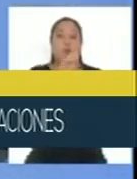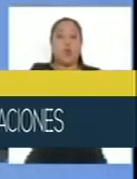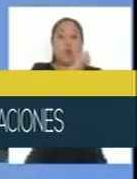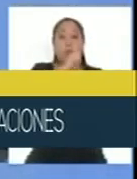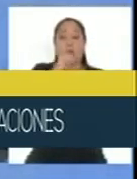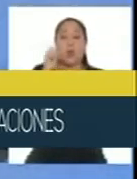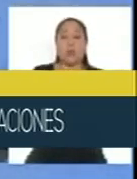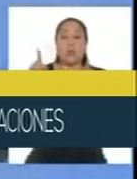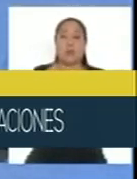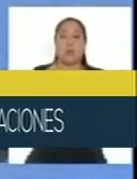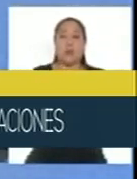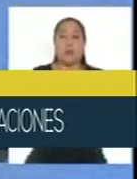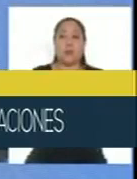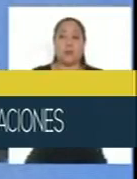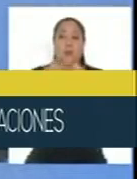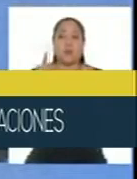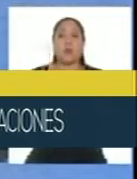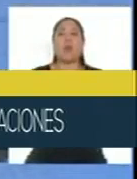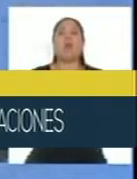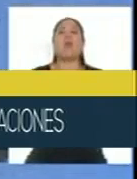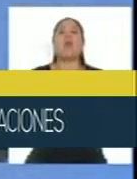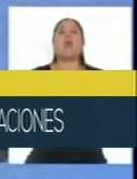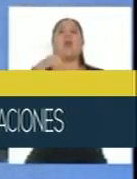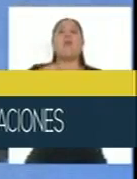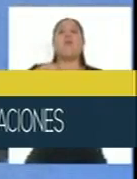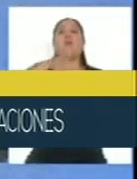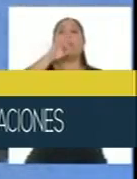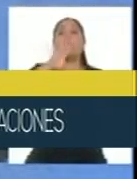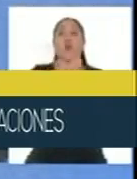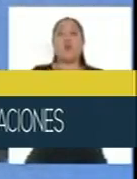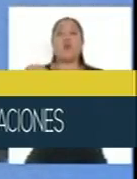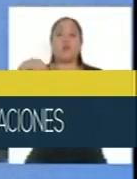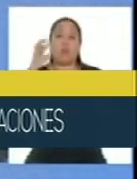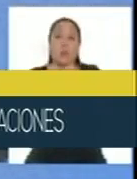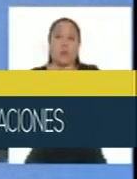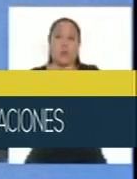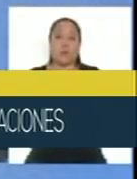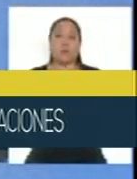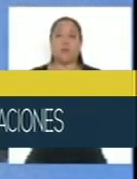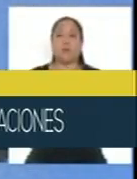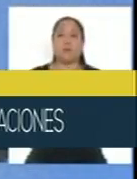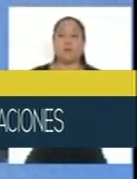rurales y voto emitido en el exterior.